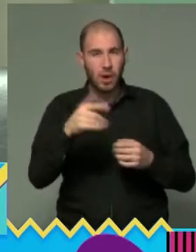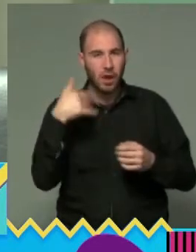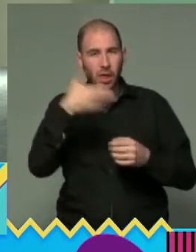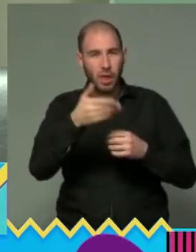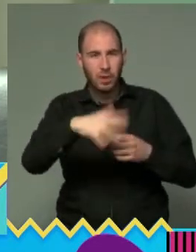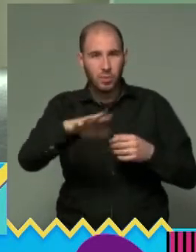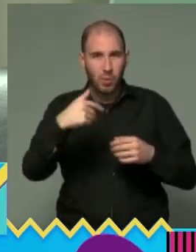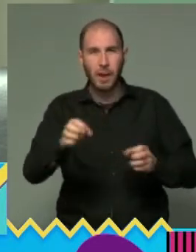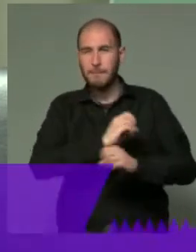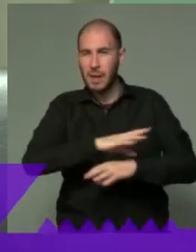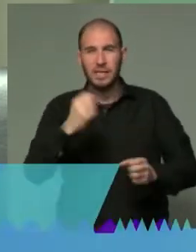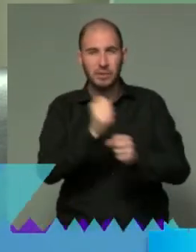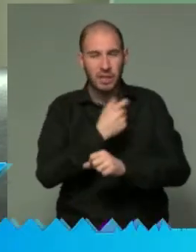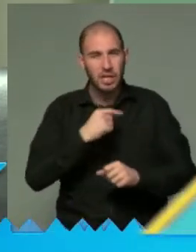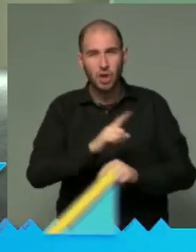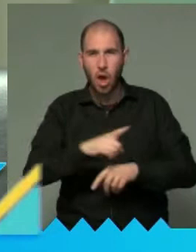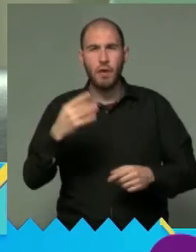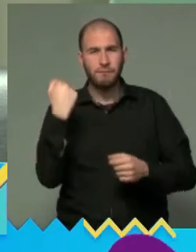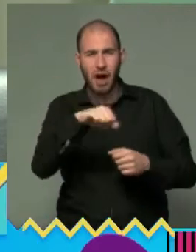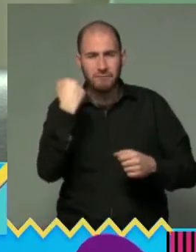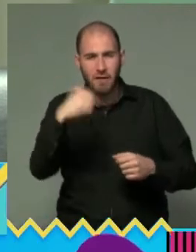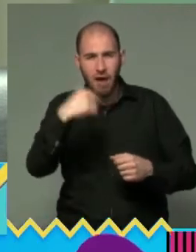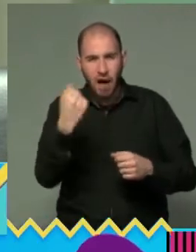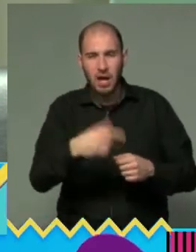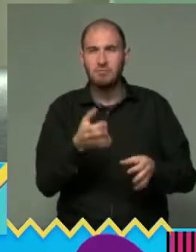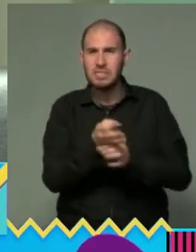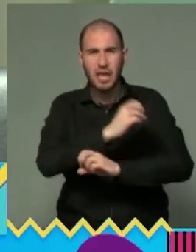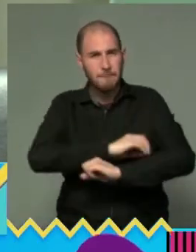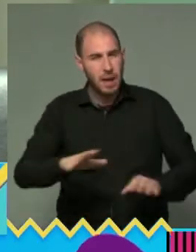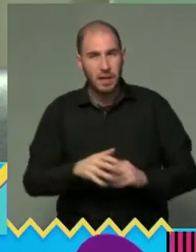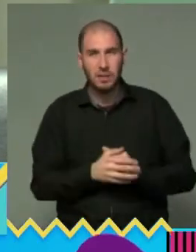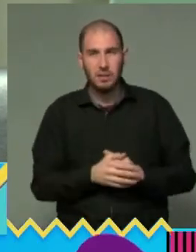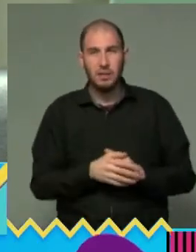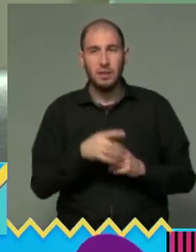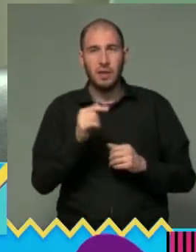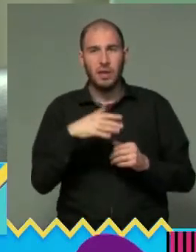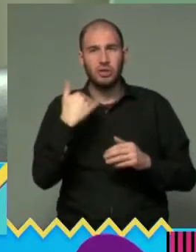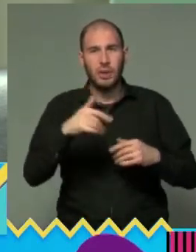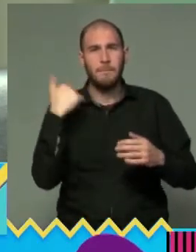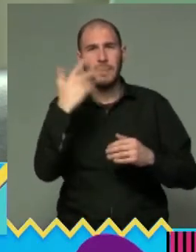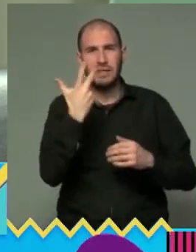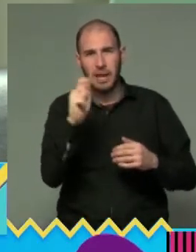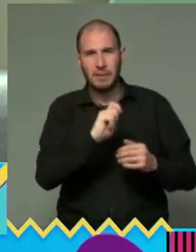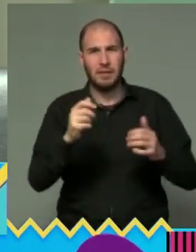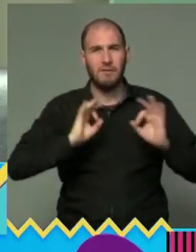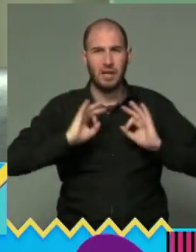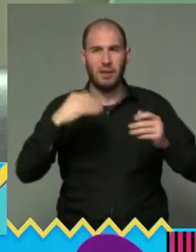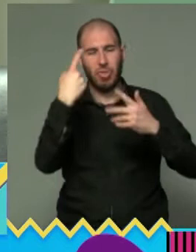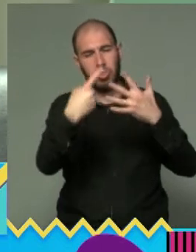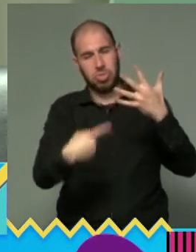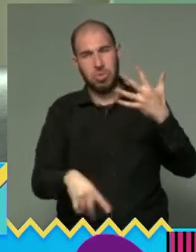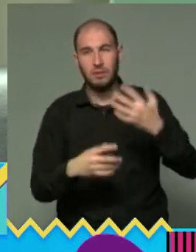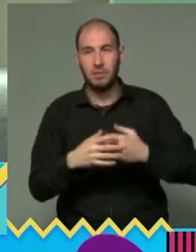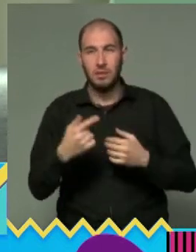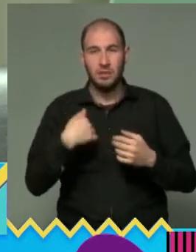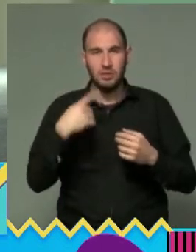está lleno de chantas que no quieren trabajar, que se la pasan faltando, que enseñan mal, que tienen privilegio, que tienen 3 meses de vacaciones, yo